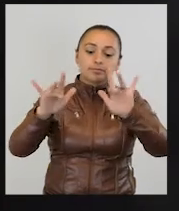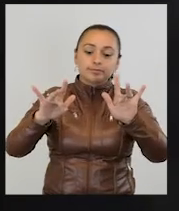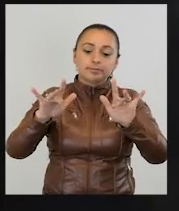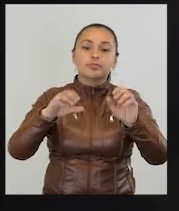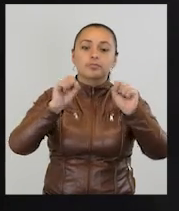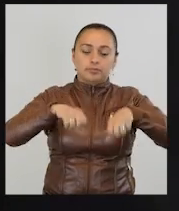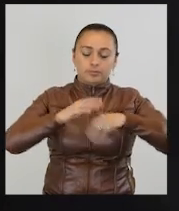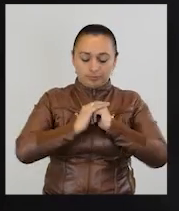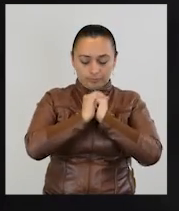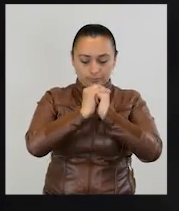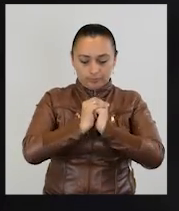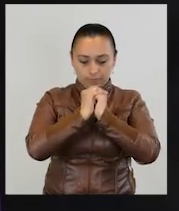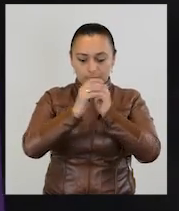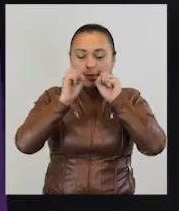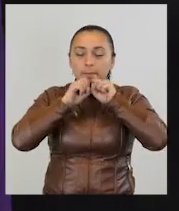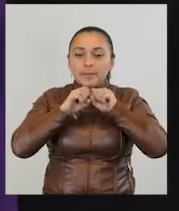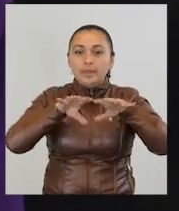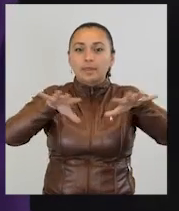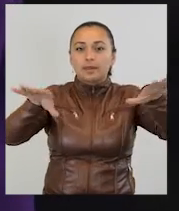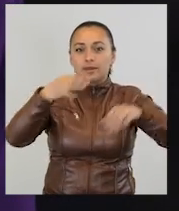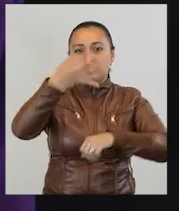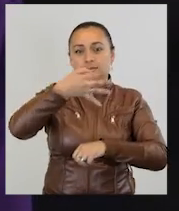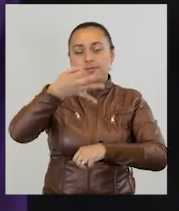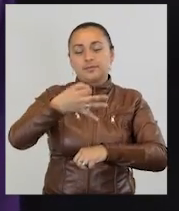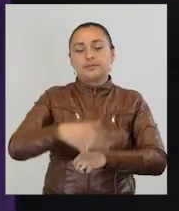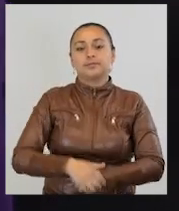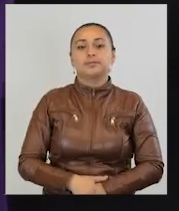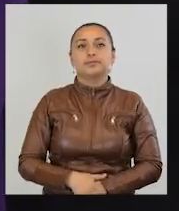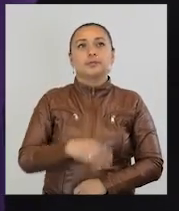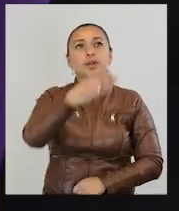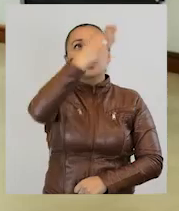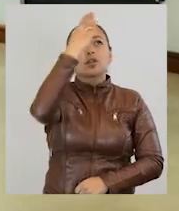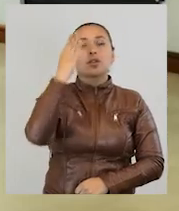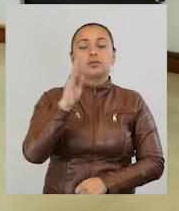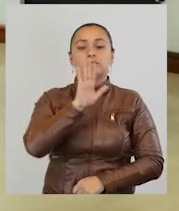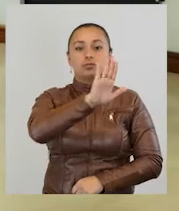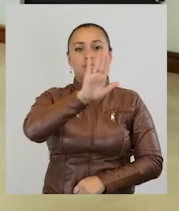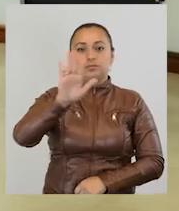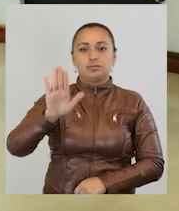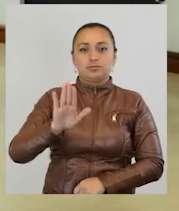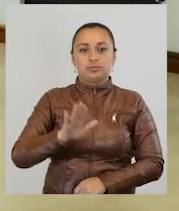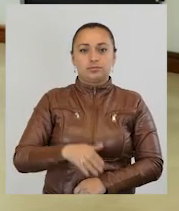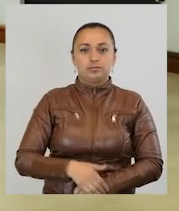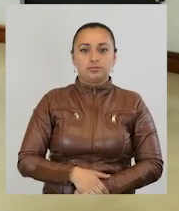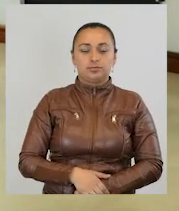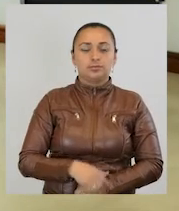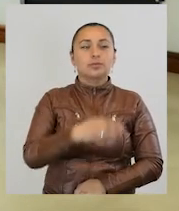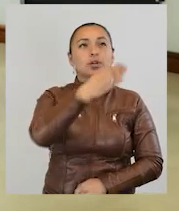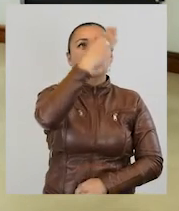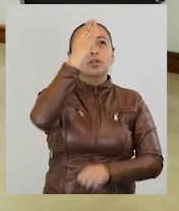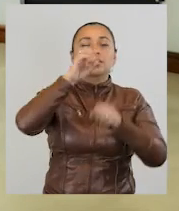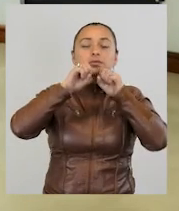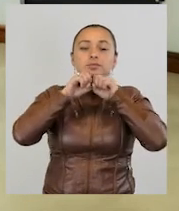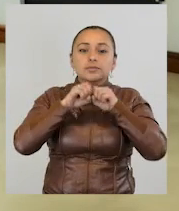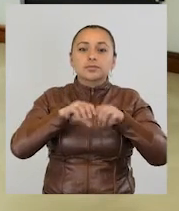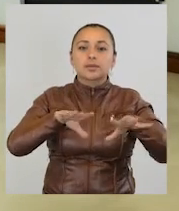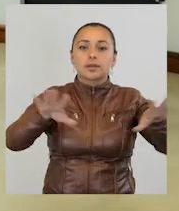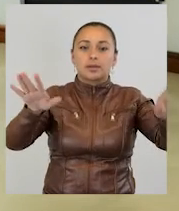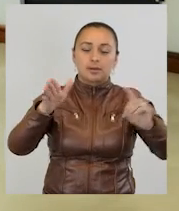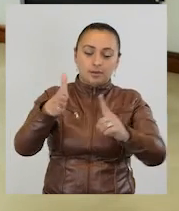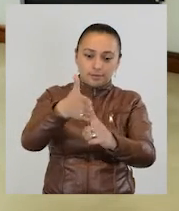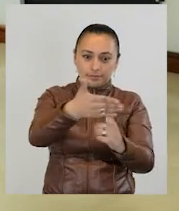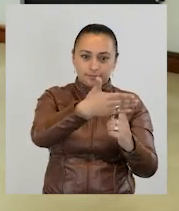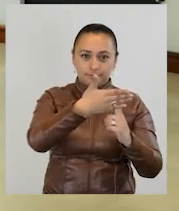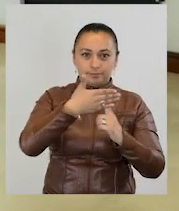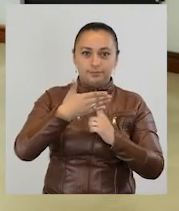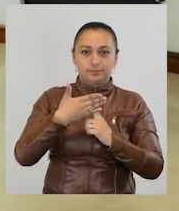al Señor que nos bendiga y nos proteja siempre. El Señor está con ustedes. El Señor los bendiga y